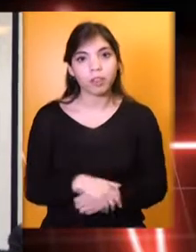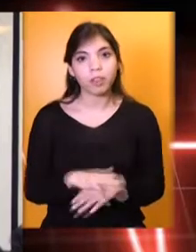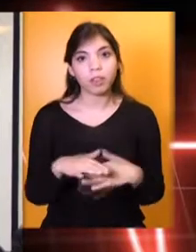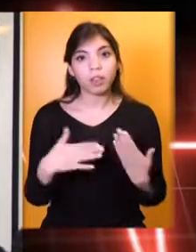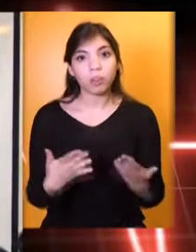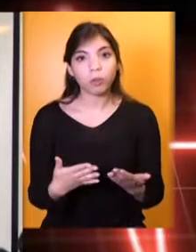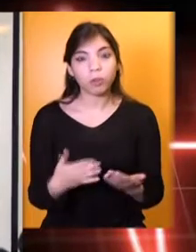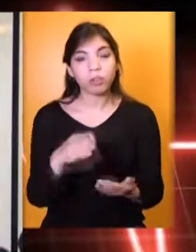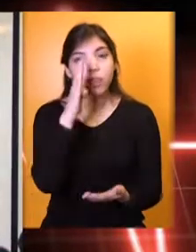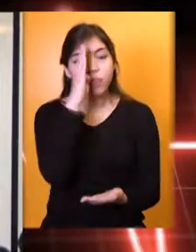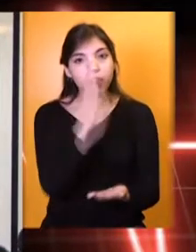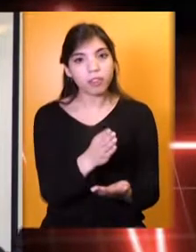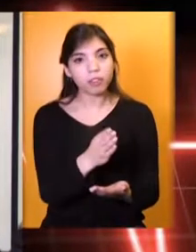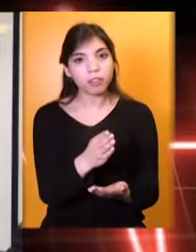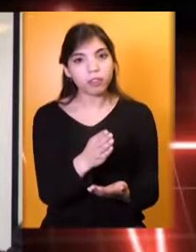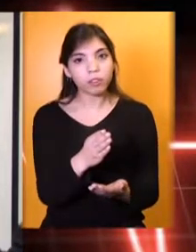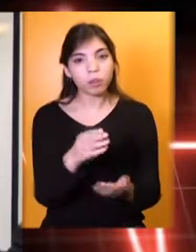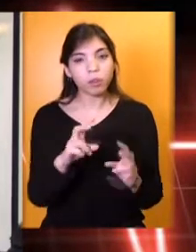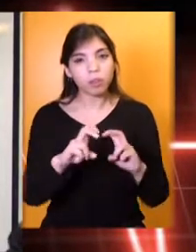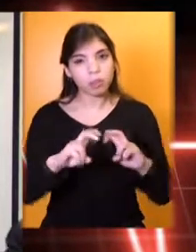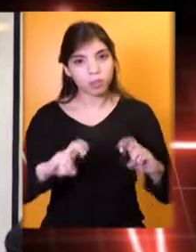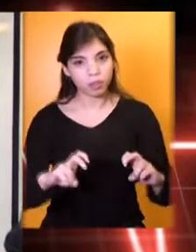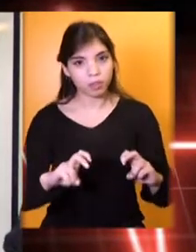no por una presentación.